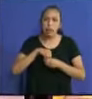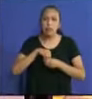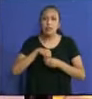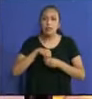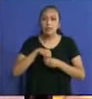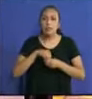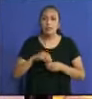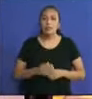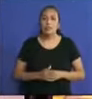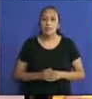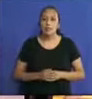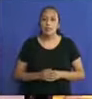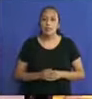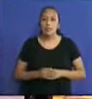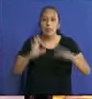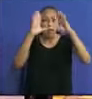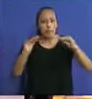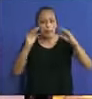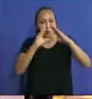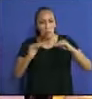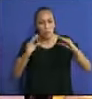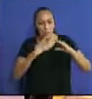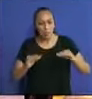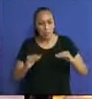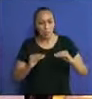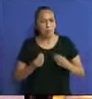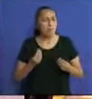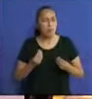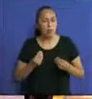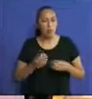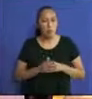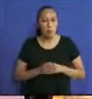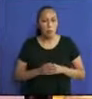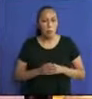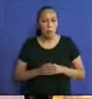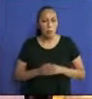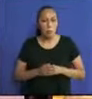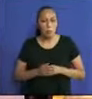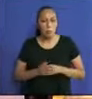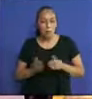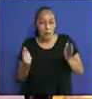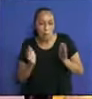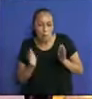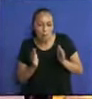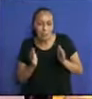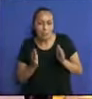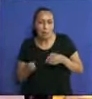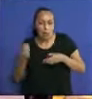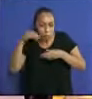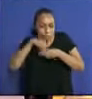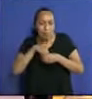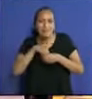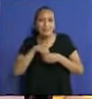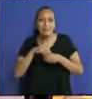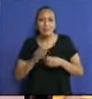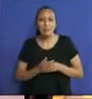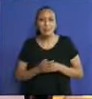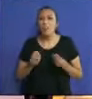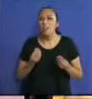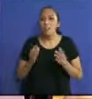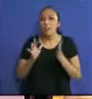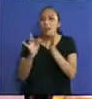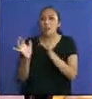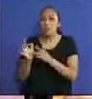La Navidad consiste en acoger la pequeñez, por tanto significa abrazar a Jesús en